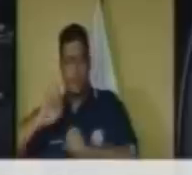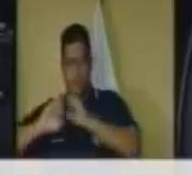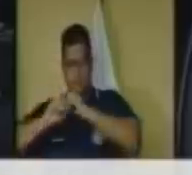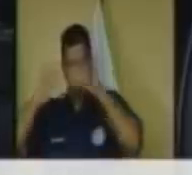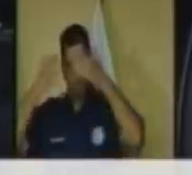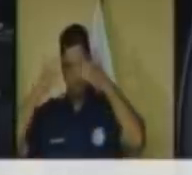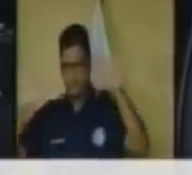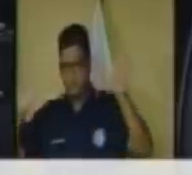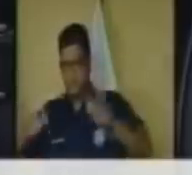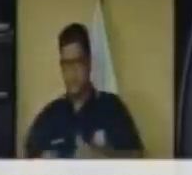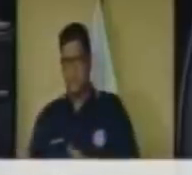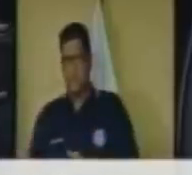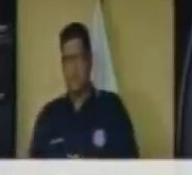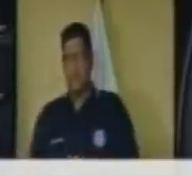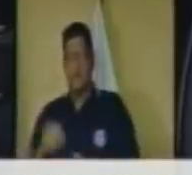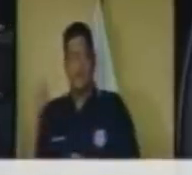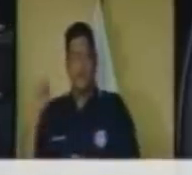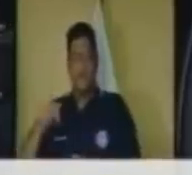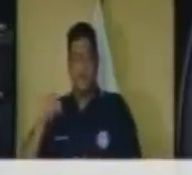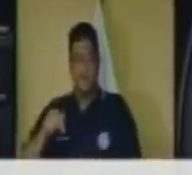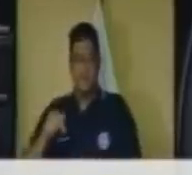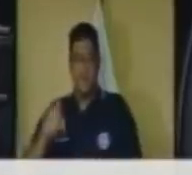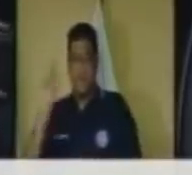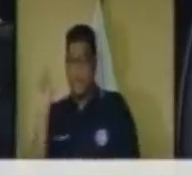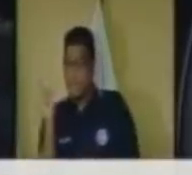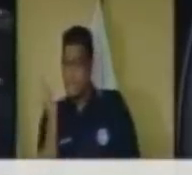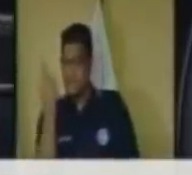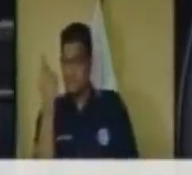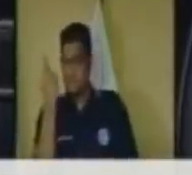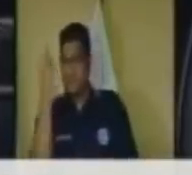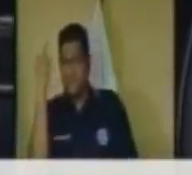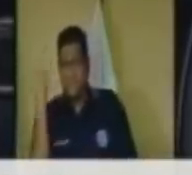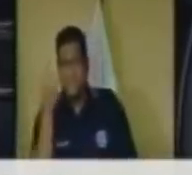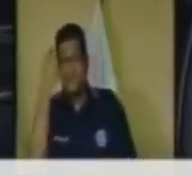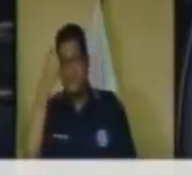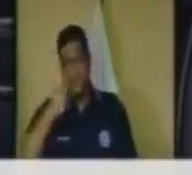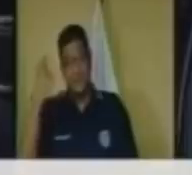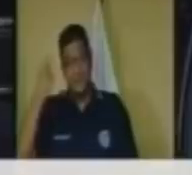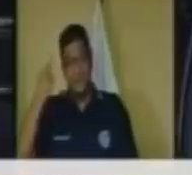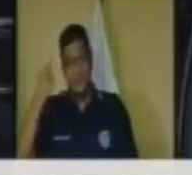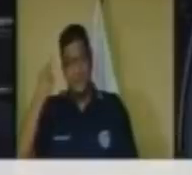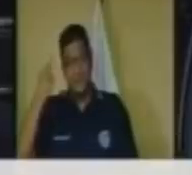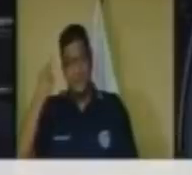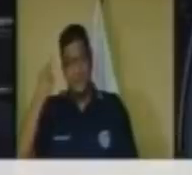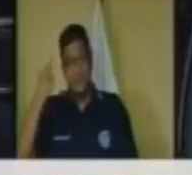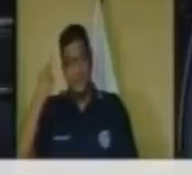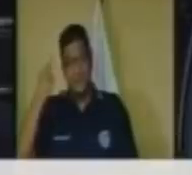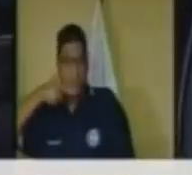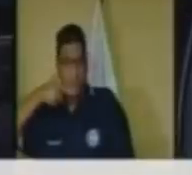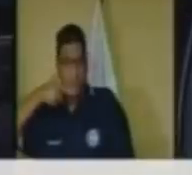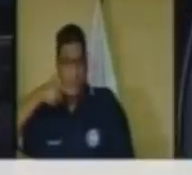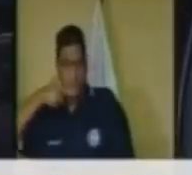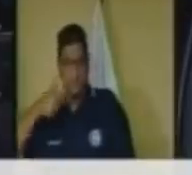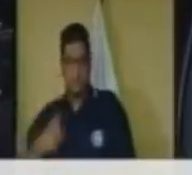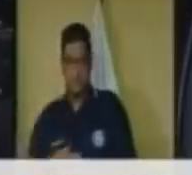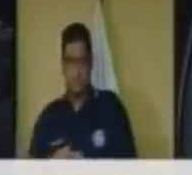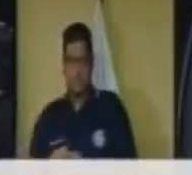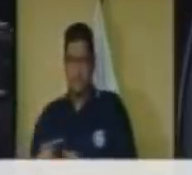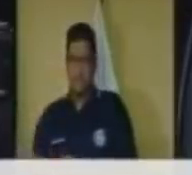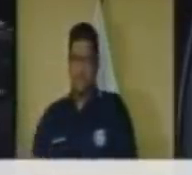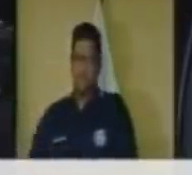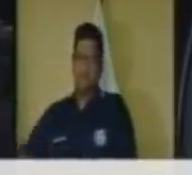descongestionadas todas las líneas. Le puedo decir de que solo el primer día que instalamos estas primeras cuatro líneas, creo que